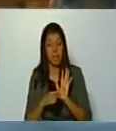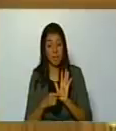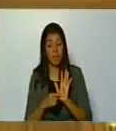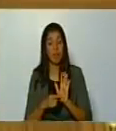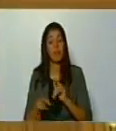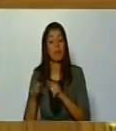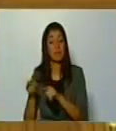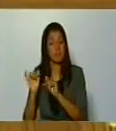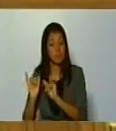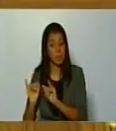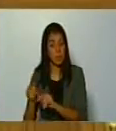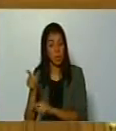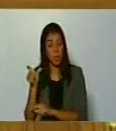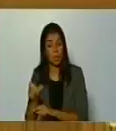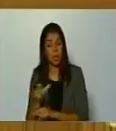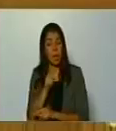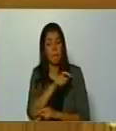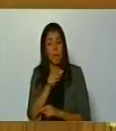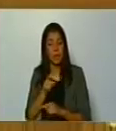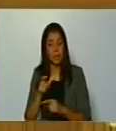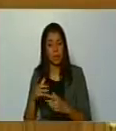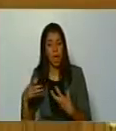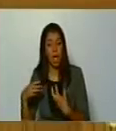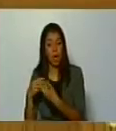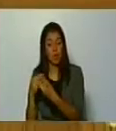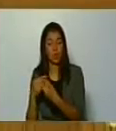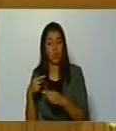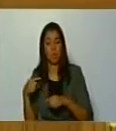a sus propios compañeros de tolda.